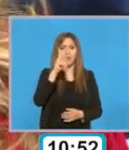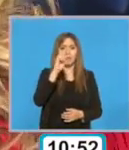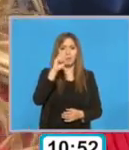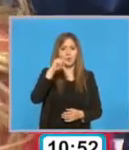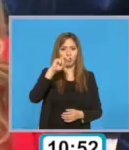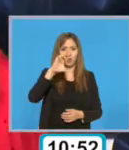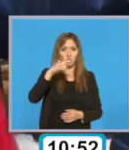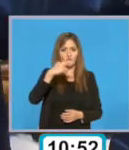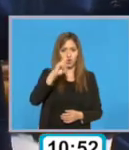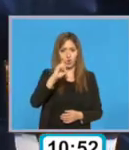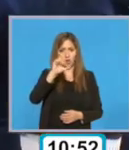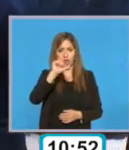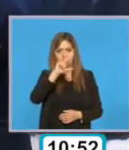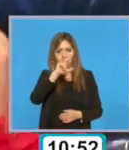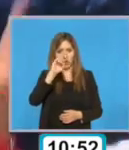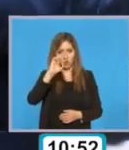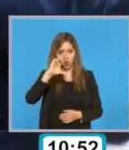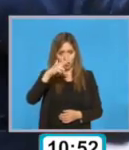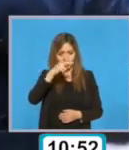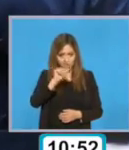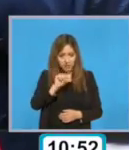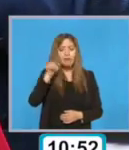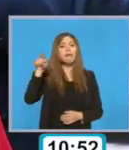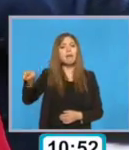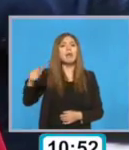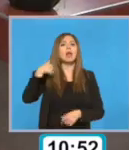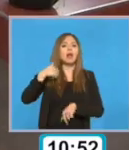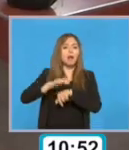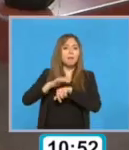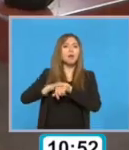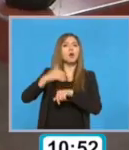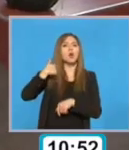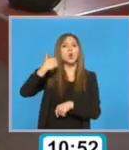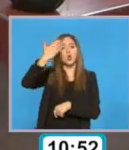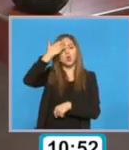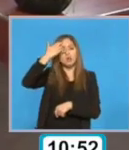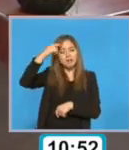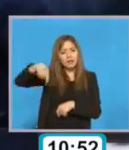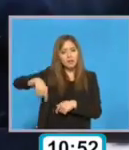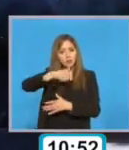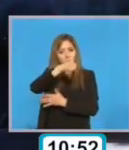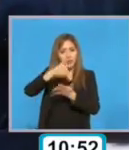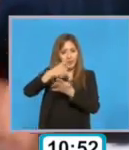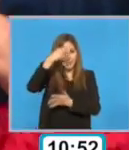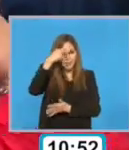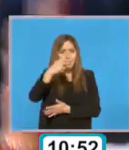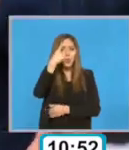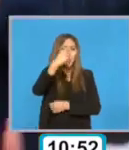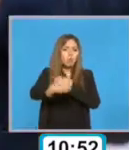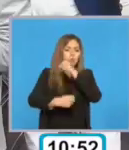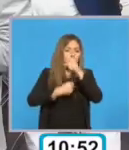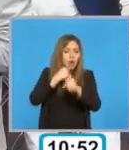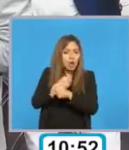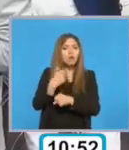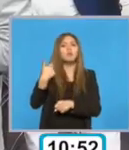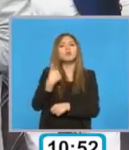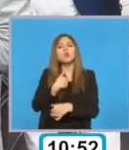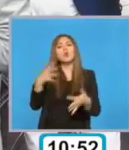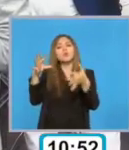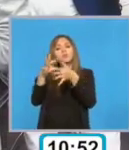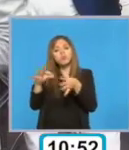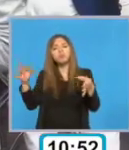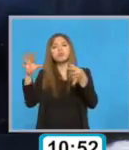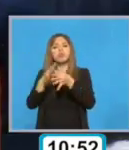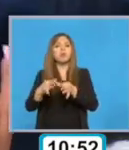mío, Ujú. y lo conocí aquí en la Ciudad de México hace un año. Y pues le estaba contando yo de unas cosas que estaba